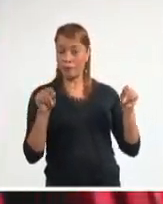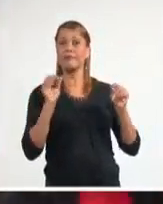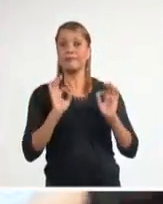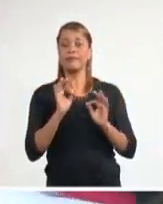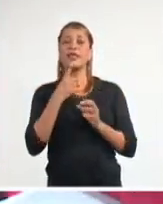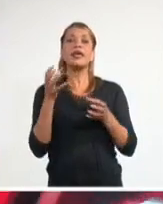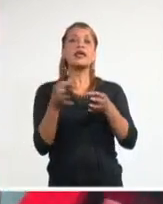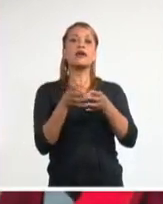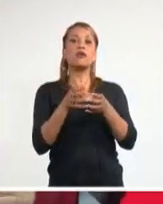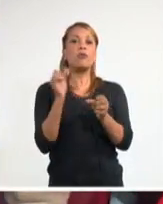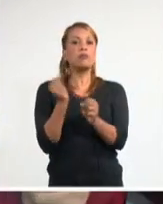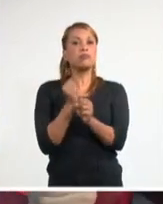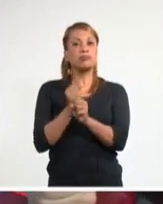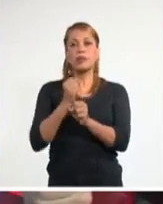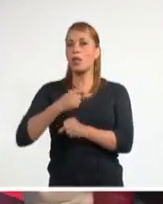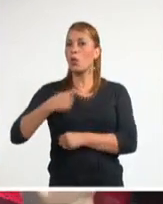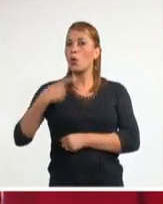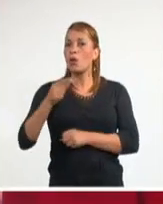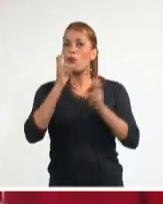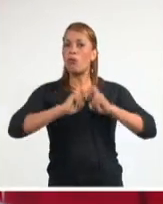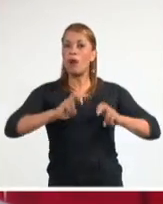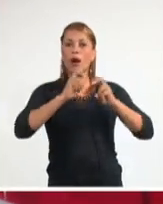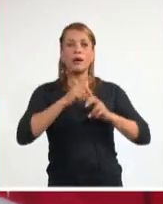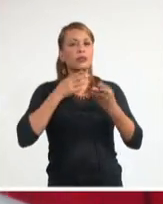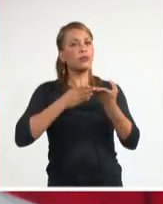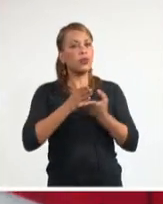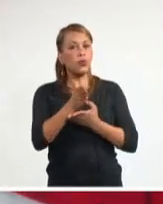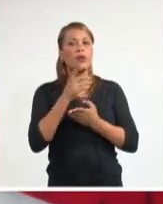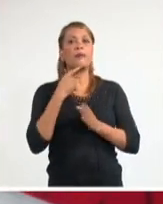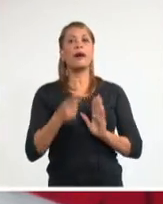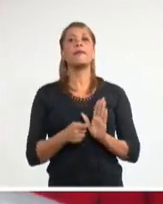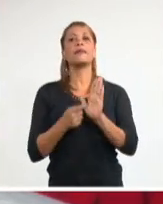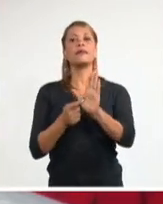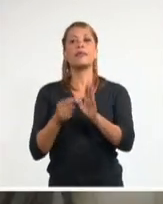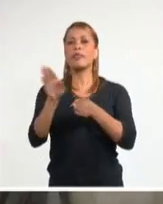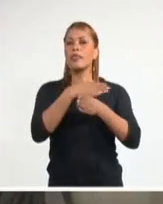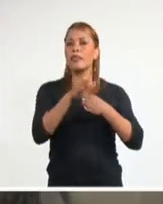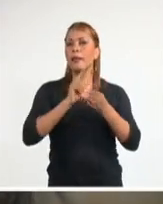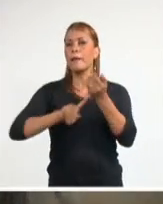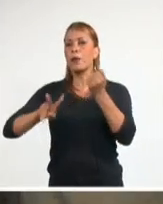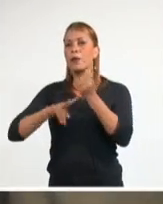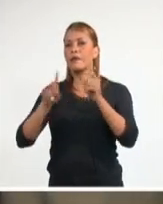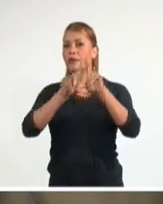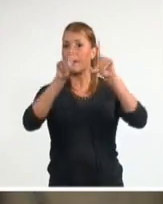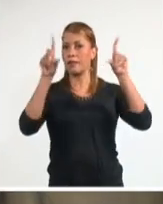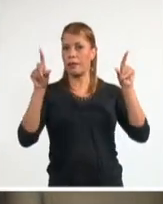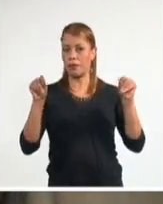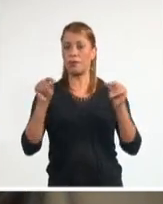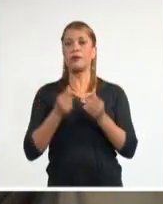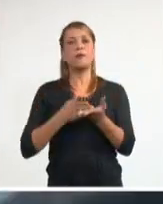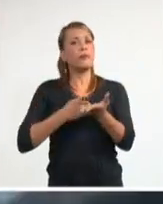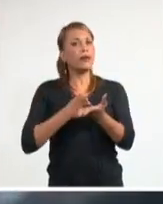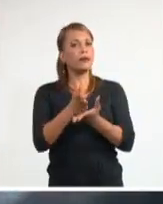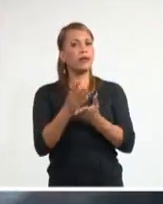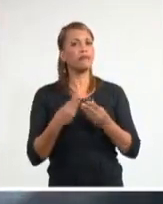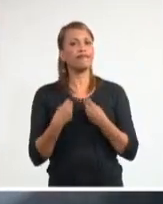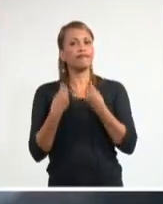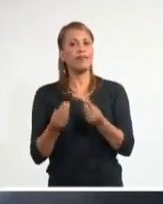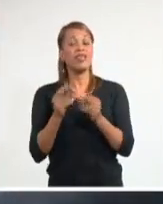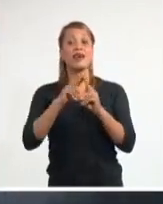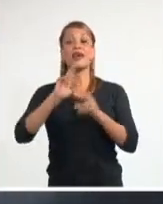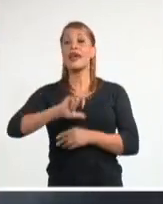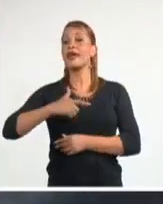mantiene en constante búsqueda e investigación, realizará presentaciones en varias provincias del país. Continuará ofreciendo su